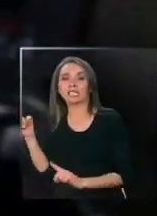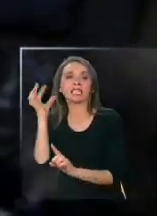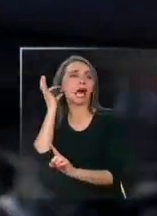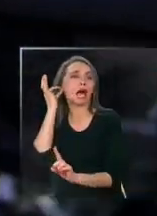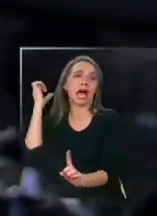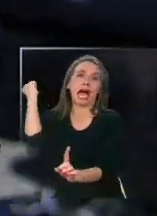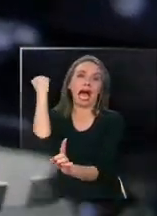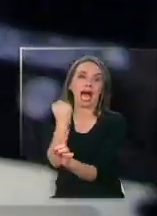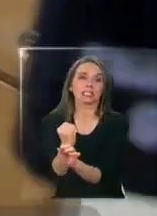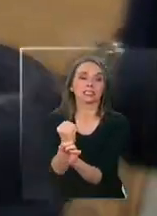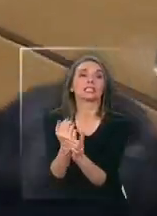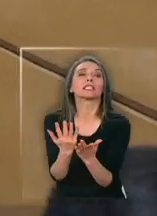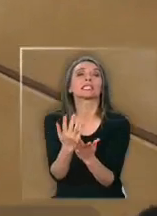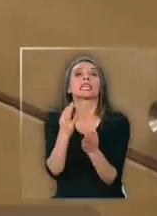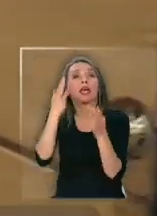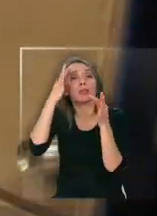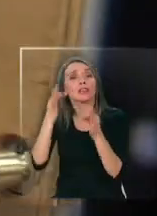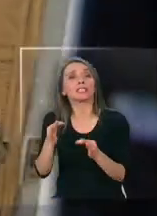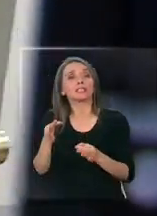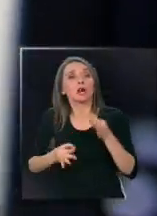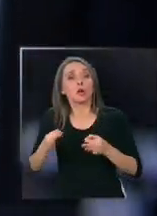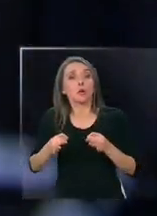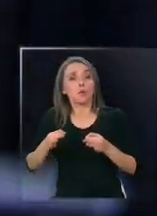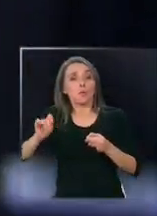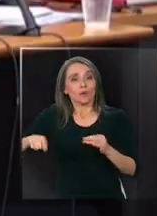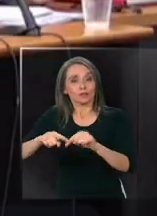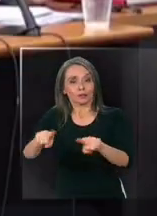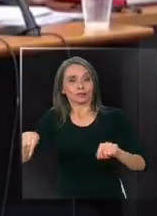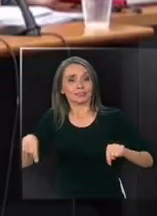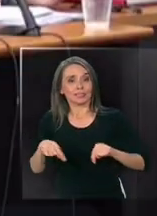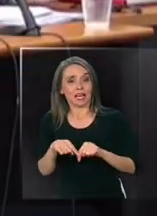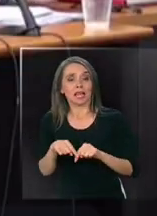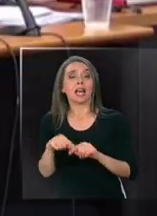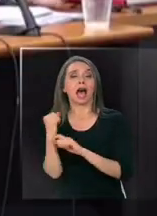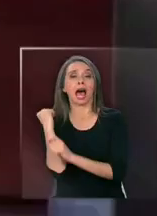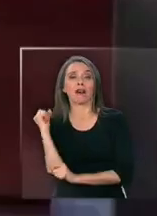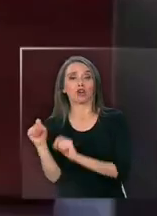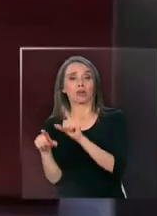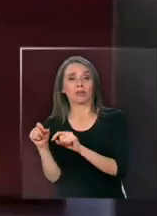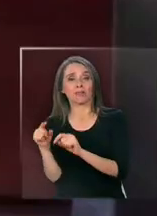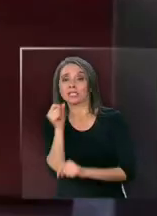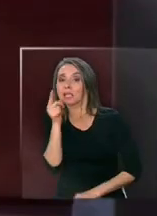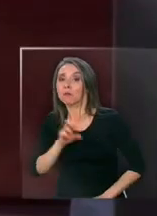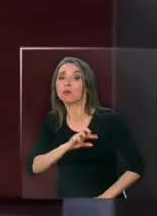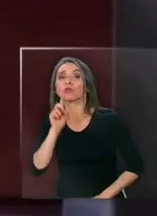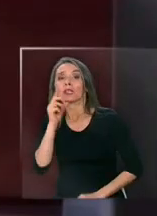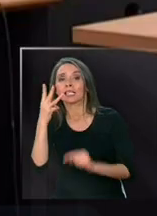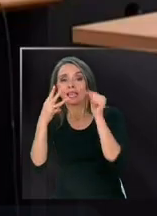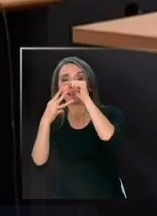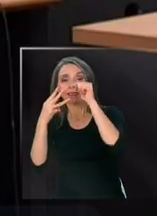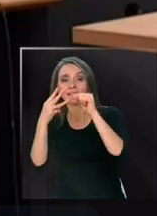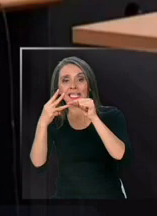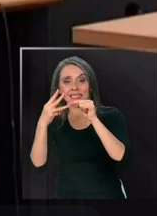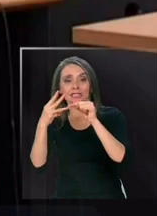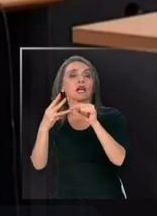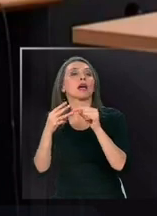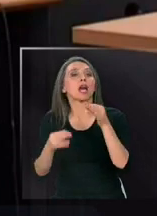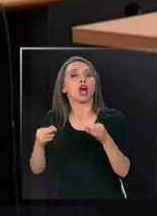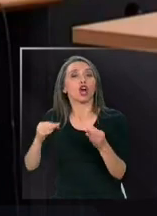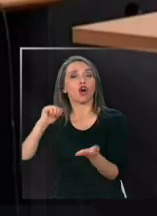Habrá que ver qué determina la sala, pero son 3 las alternativas que tiene la defensa de los imputados. La Corte podría